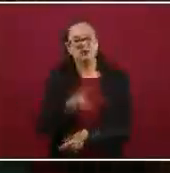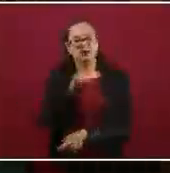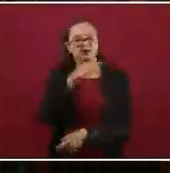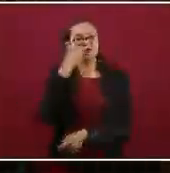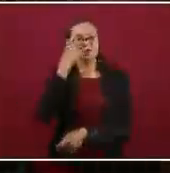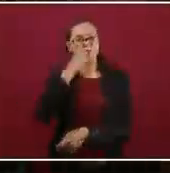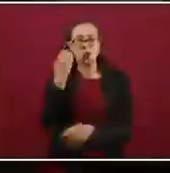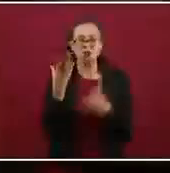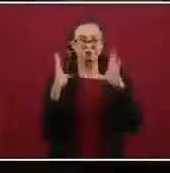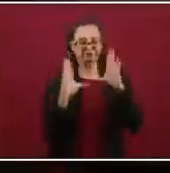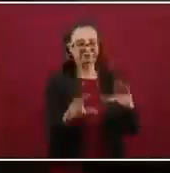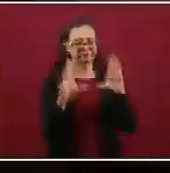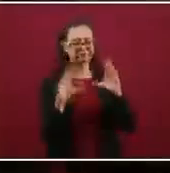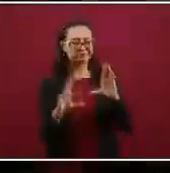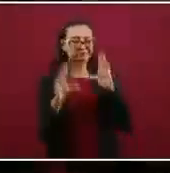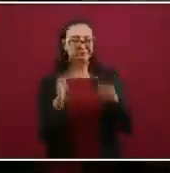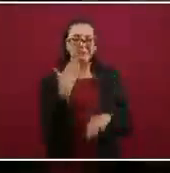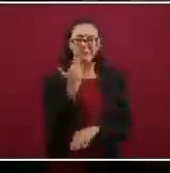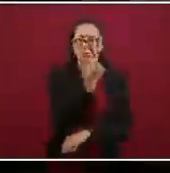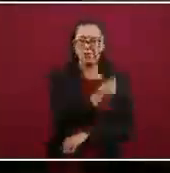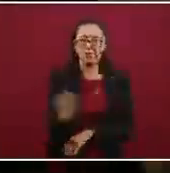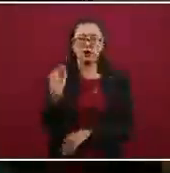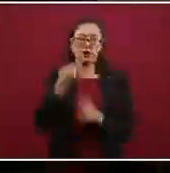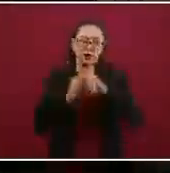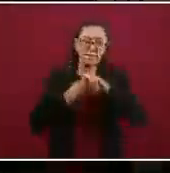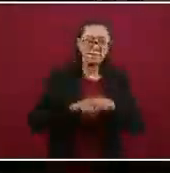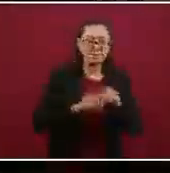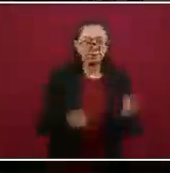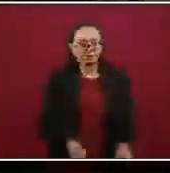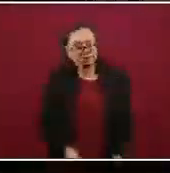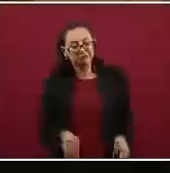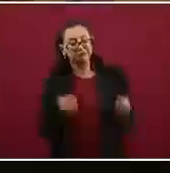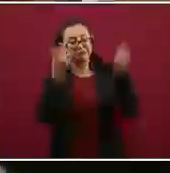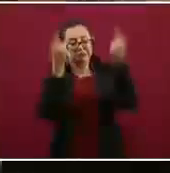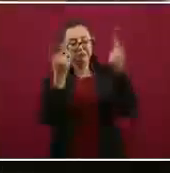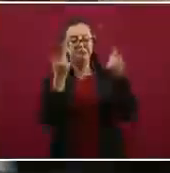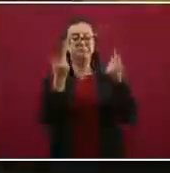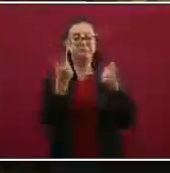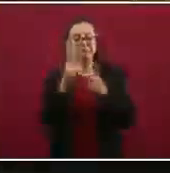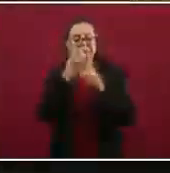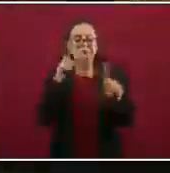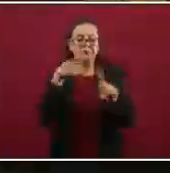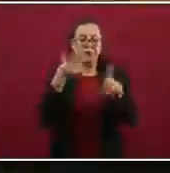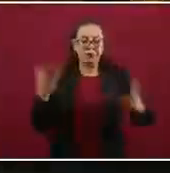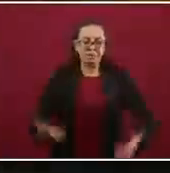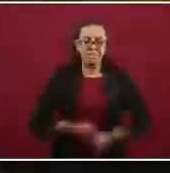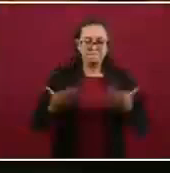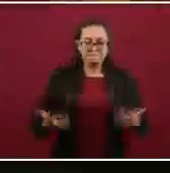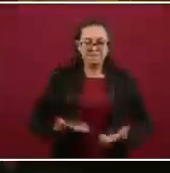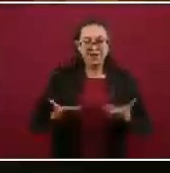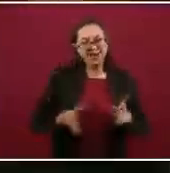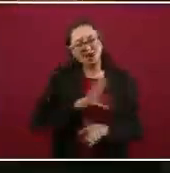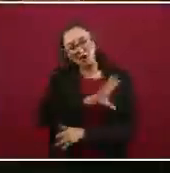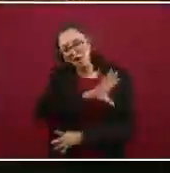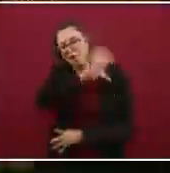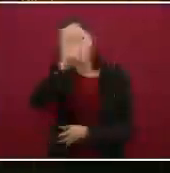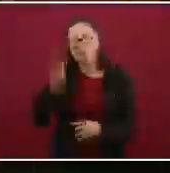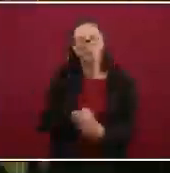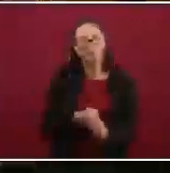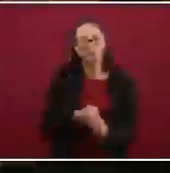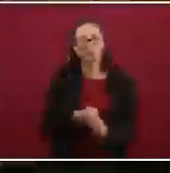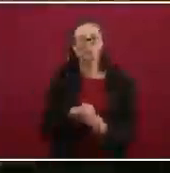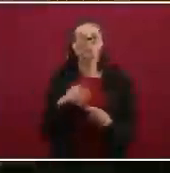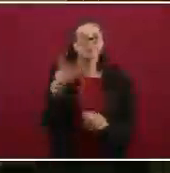escuelas formativas donde desde pequeños hasta mayores el sentido de la danza, con todo lo que implica, que además